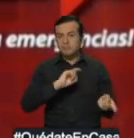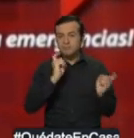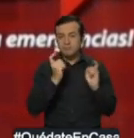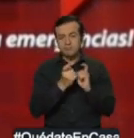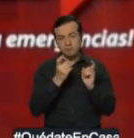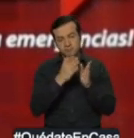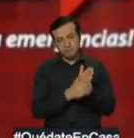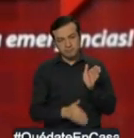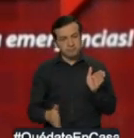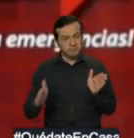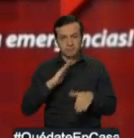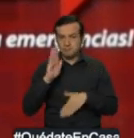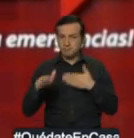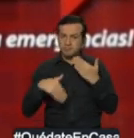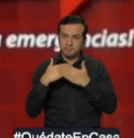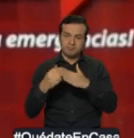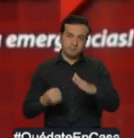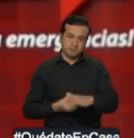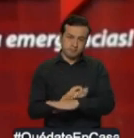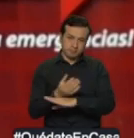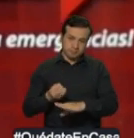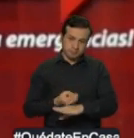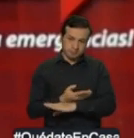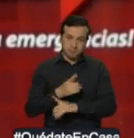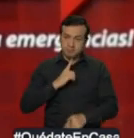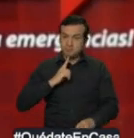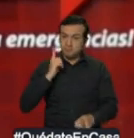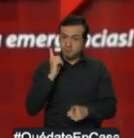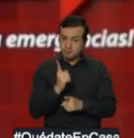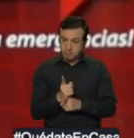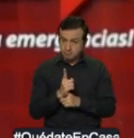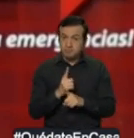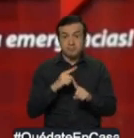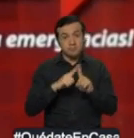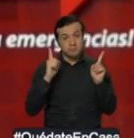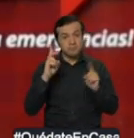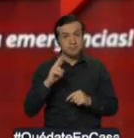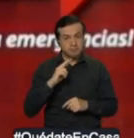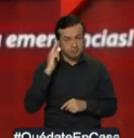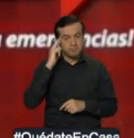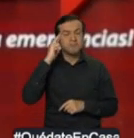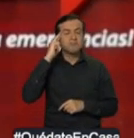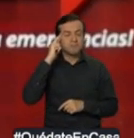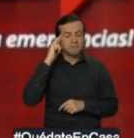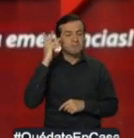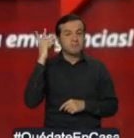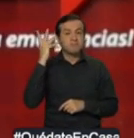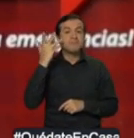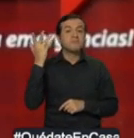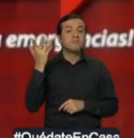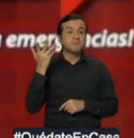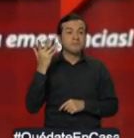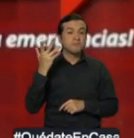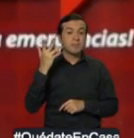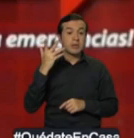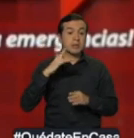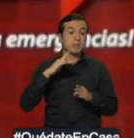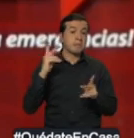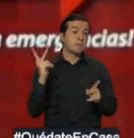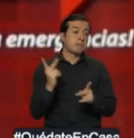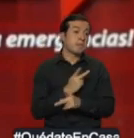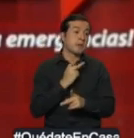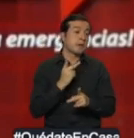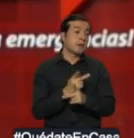considerando todas las recomendaciones por supuesto pero conscientes de que no es un escenario de cero riesgos yo